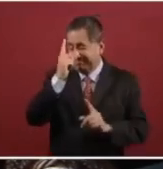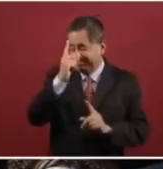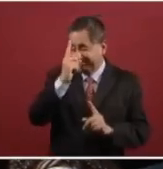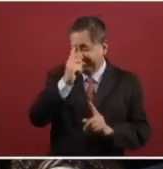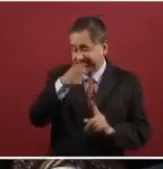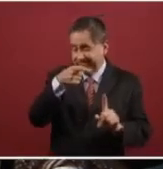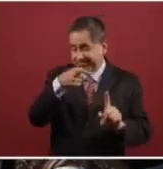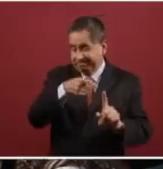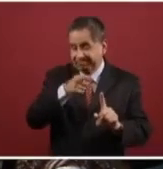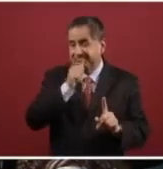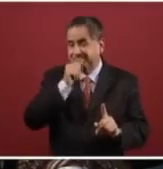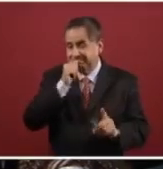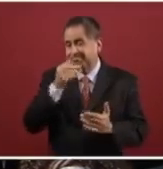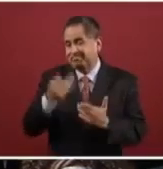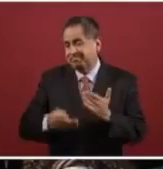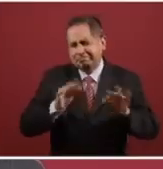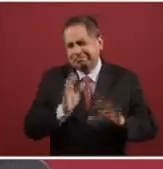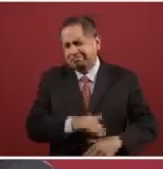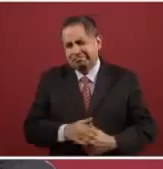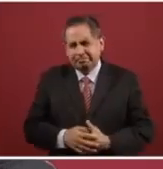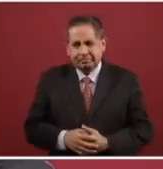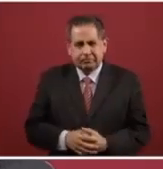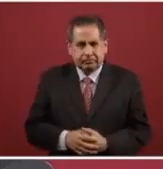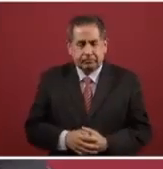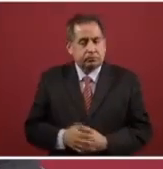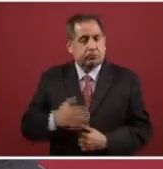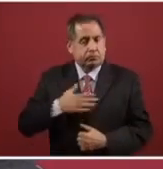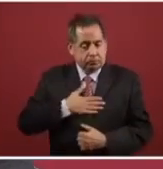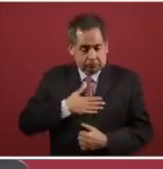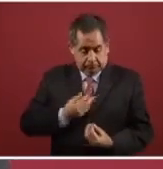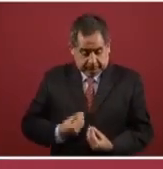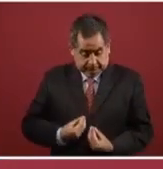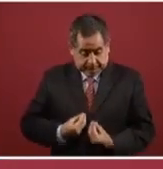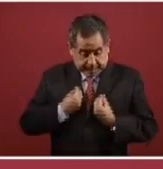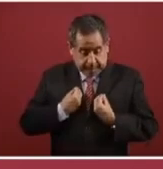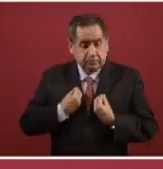vivir el momento más feliz de su vida. Yo mientras viva,